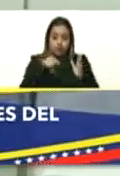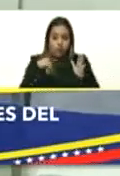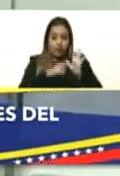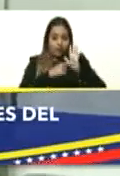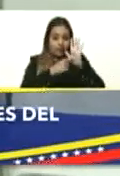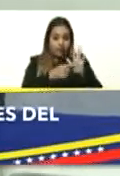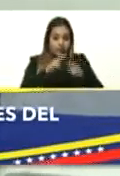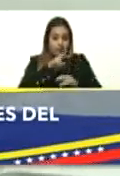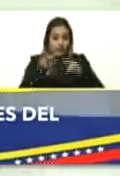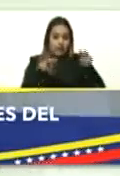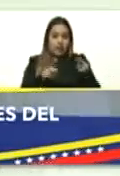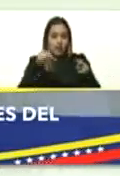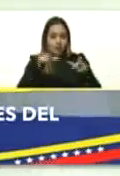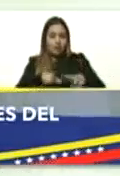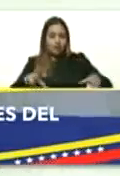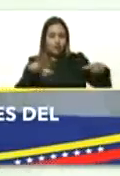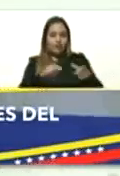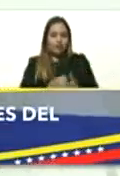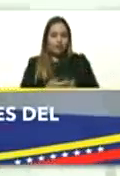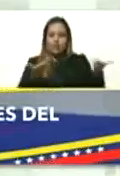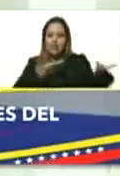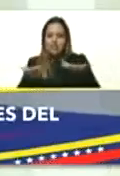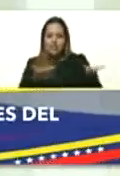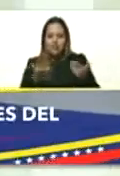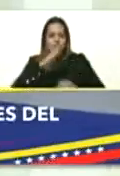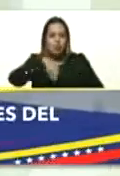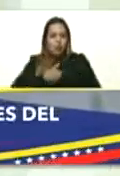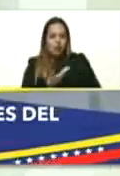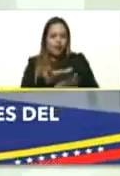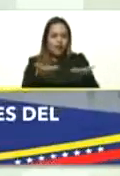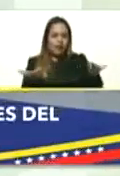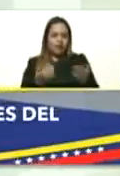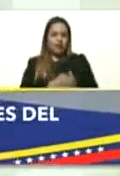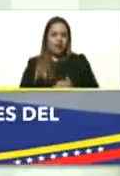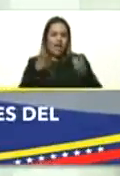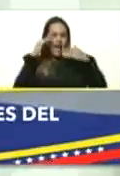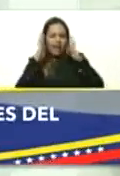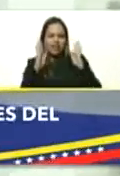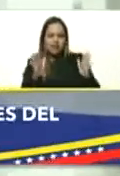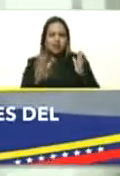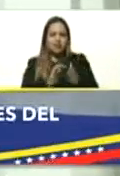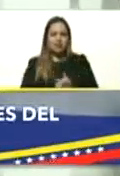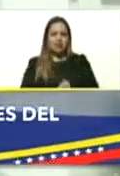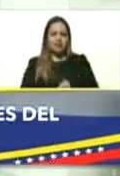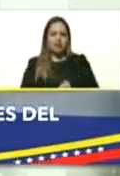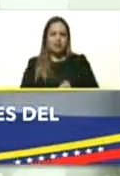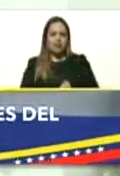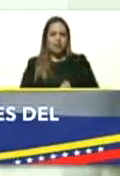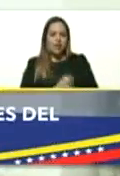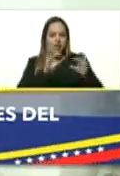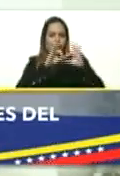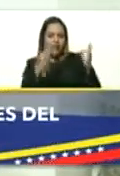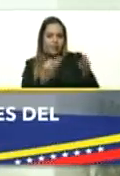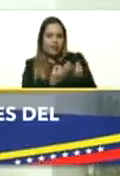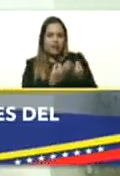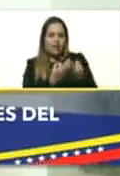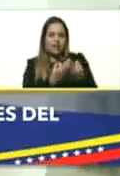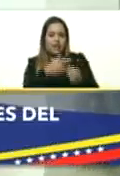alrededor de estas instalaciones. Un servicio que nos puede dar una atención a la familia de la